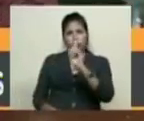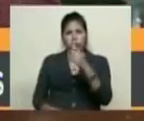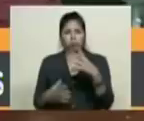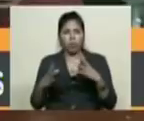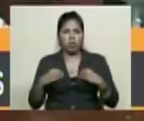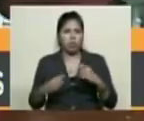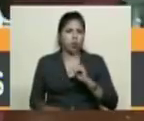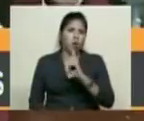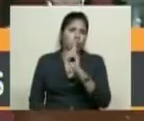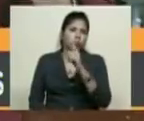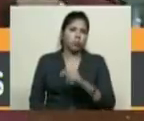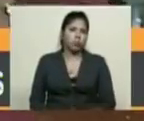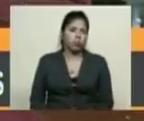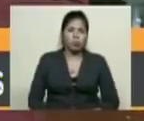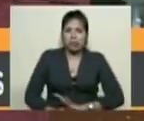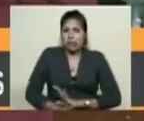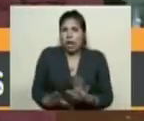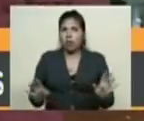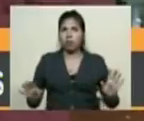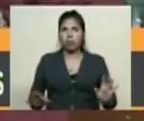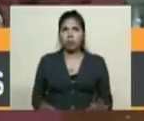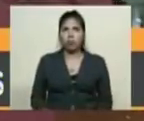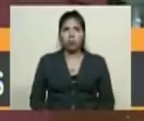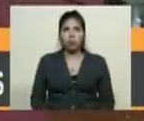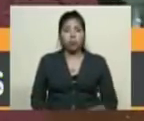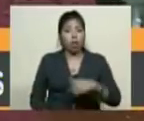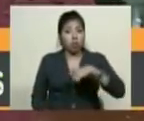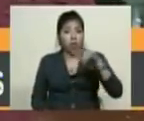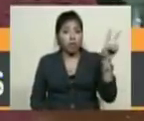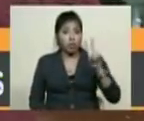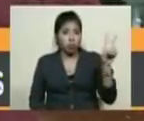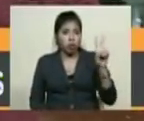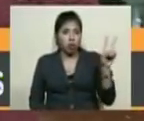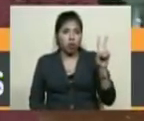aceptar. Y punto. En Venezuela, como digo yo,